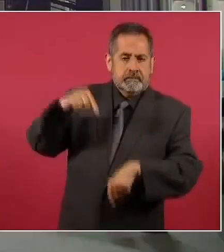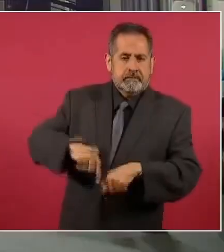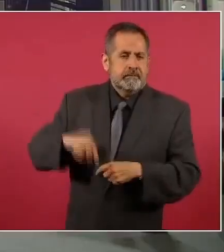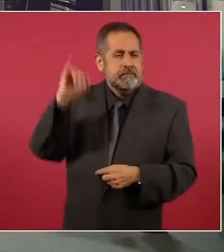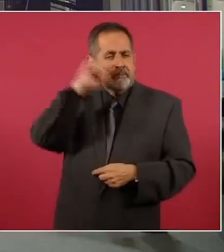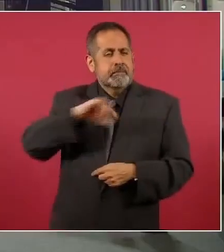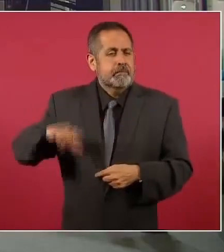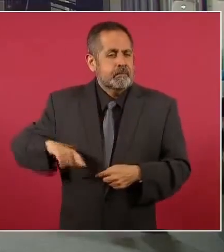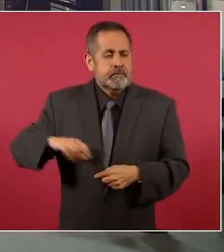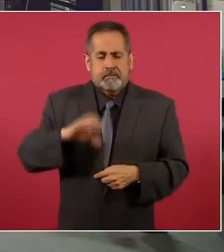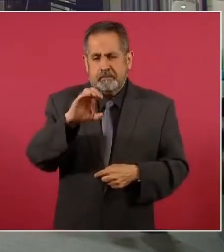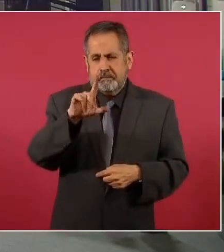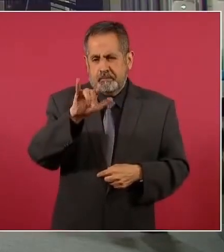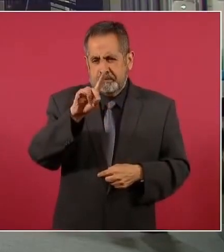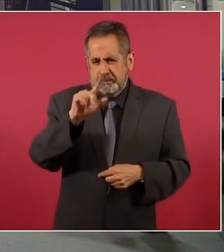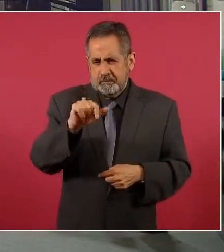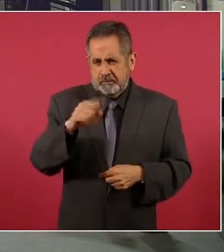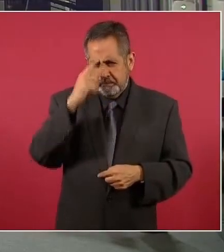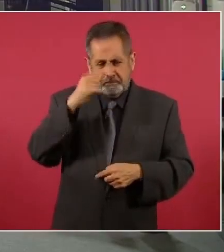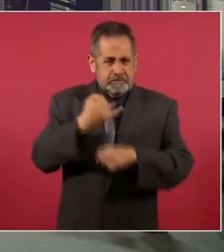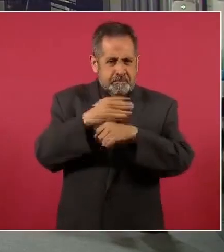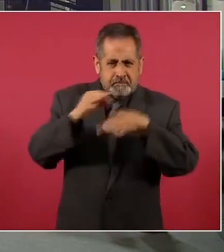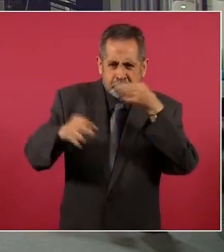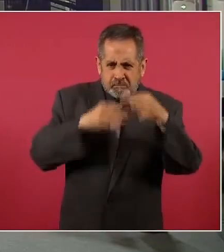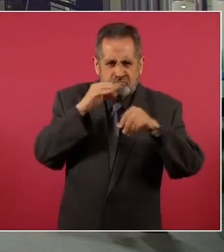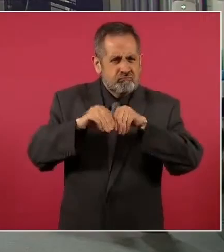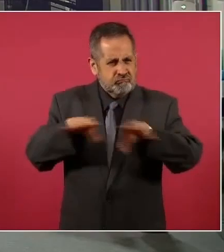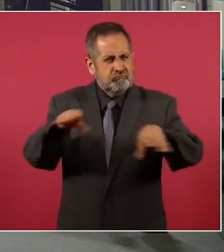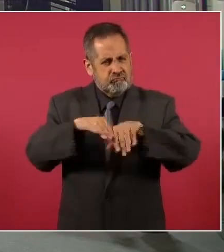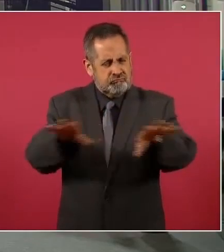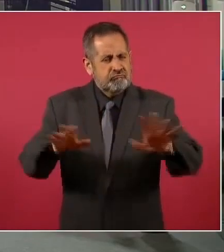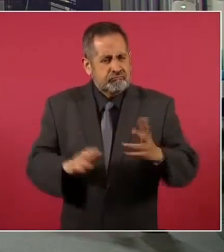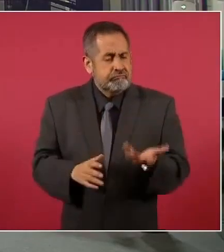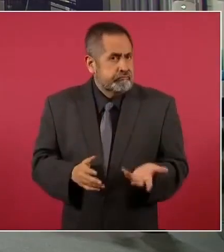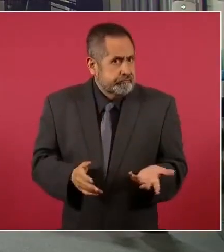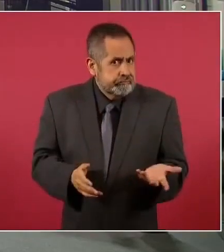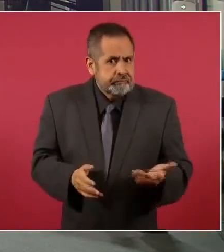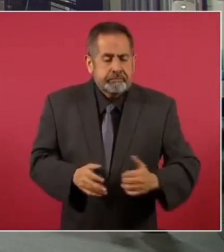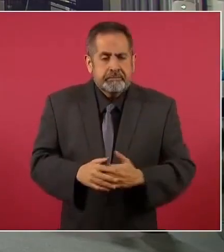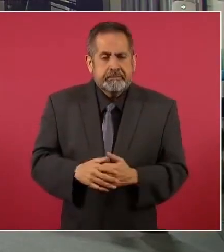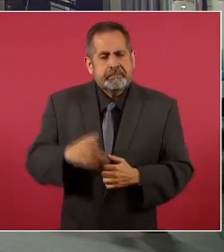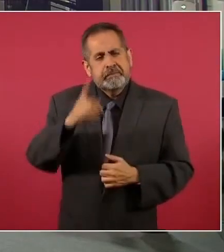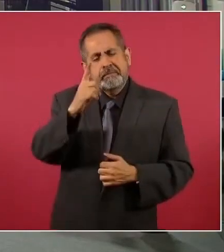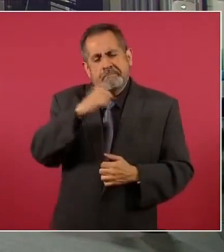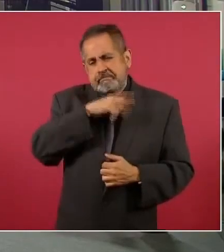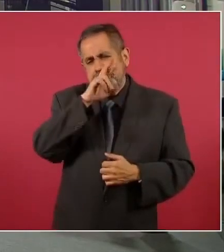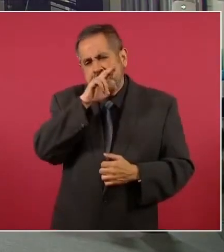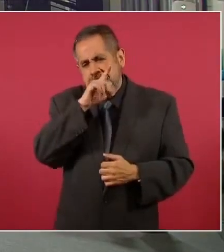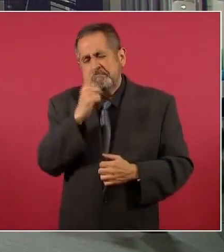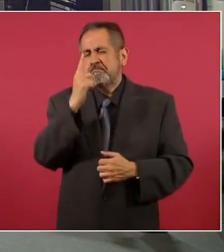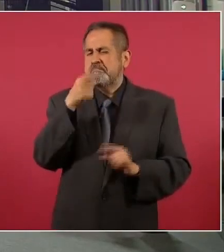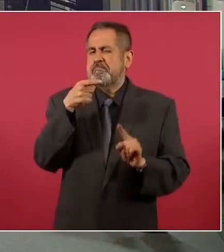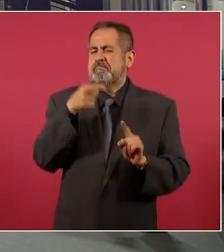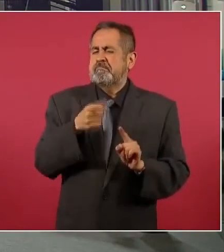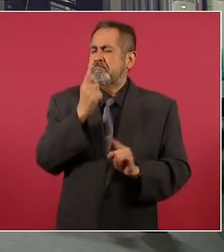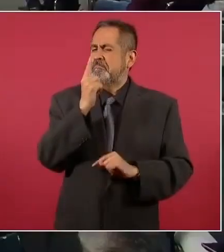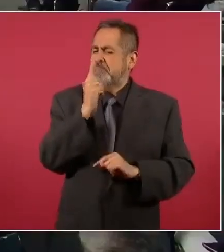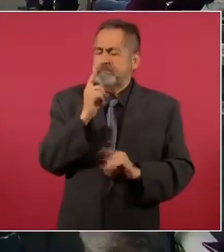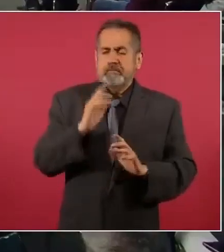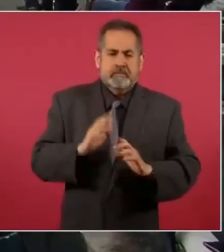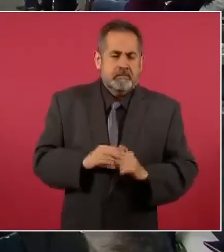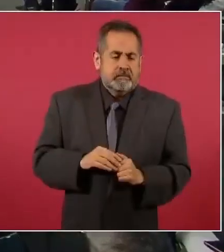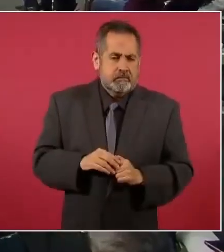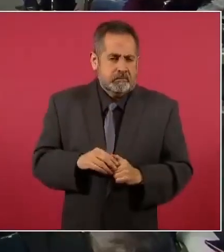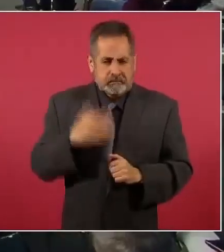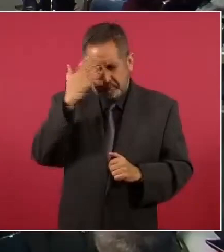a romper lo que usted llama cerco informativo de los medios de comunicación. Me preocupa un punto muy en especial.